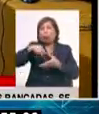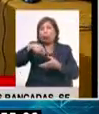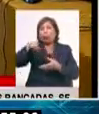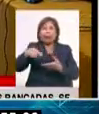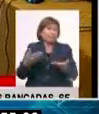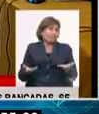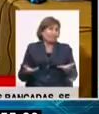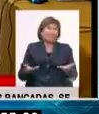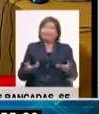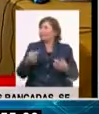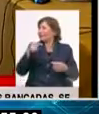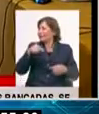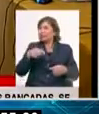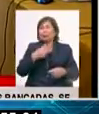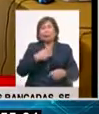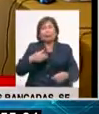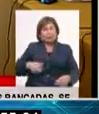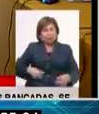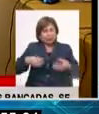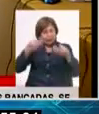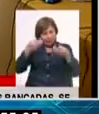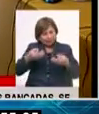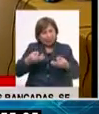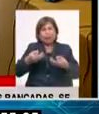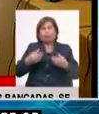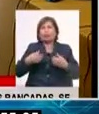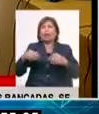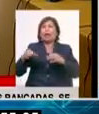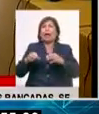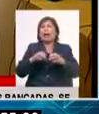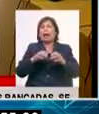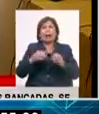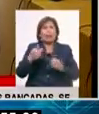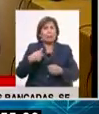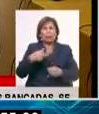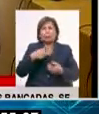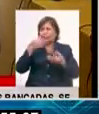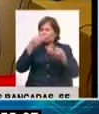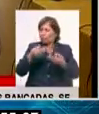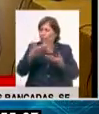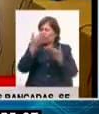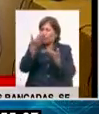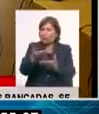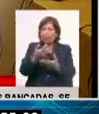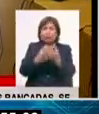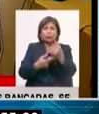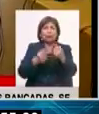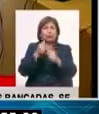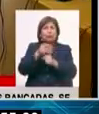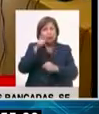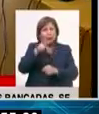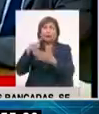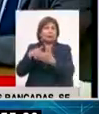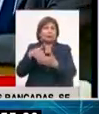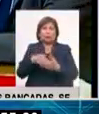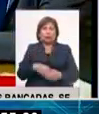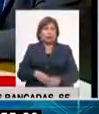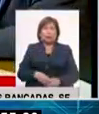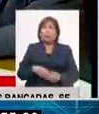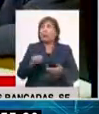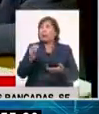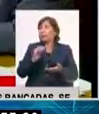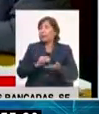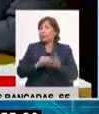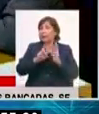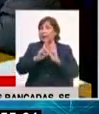institución que está claramente al servicio de este estado de cosas por su inacción, no digo por su incompetencia, por